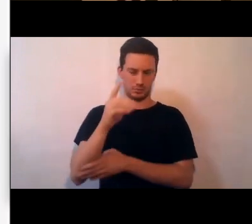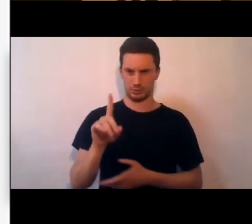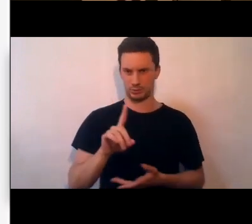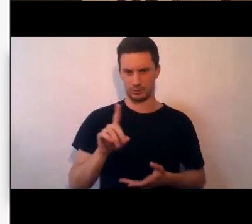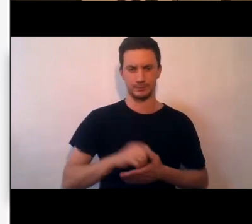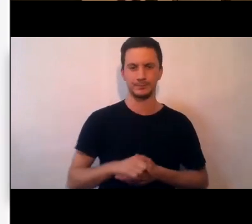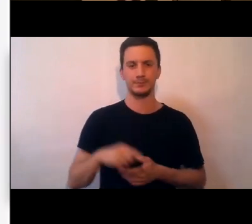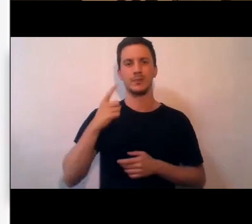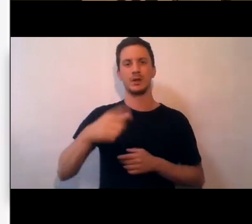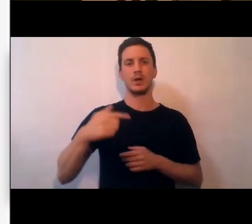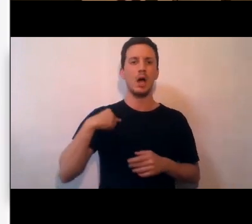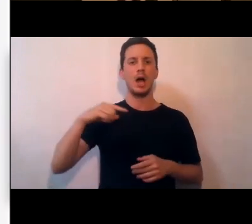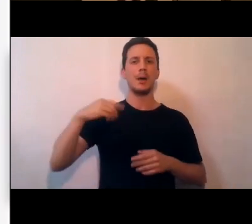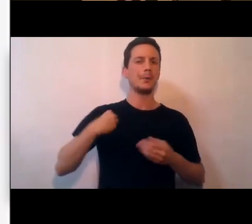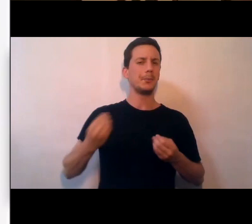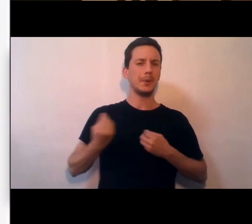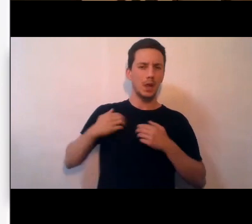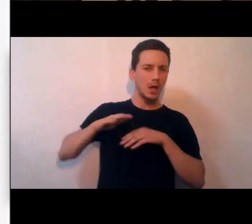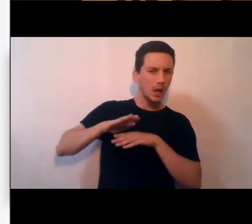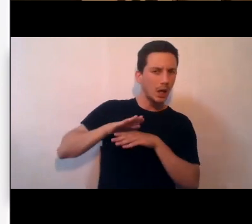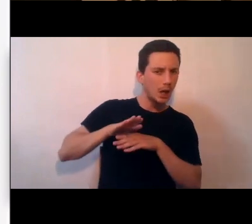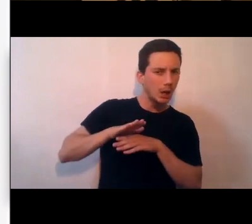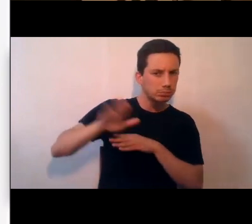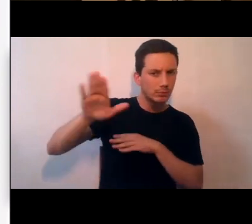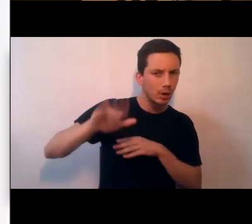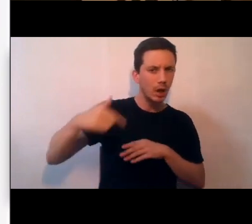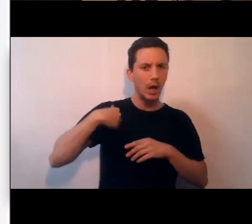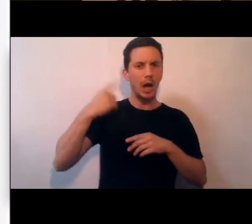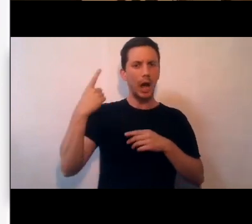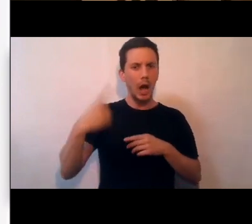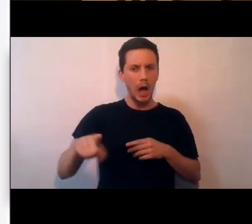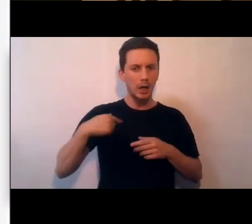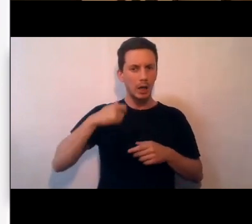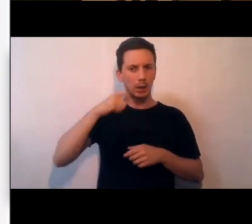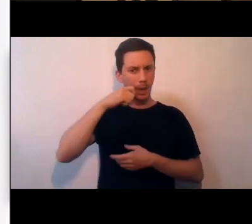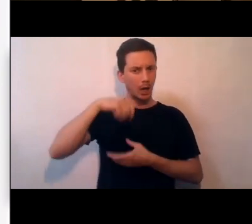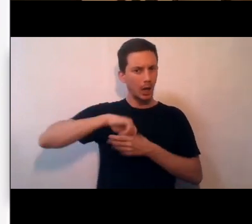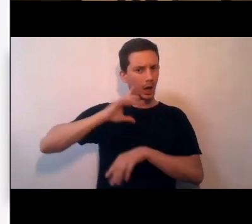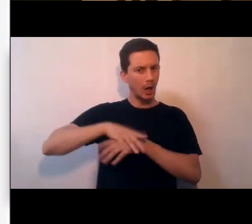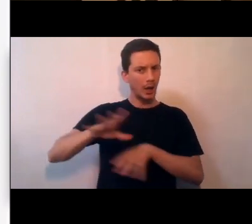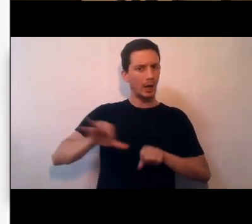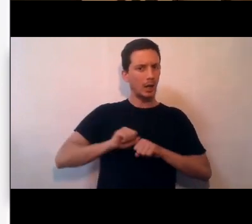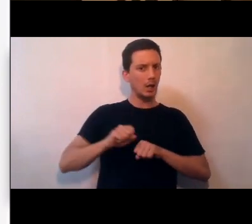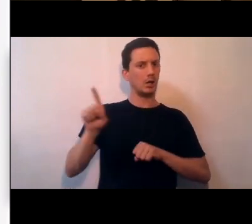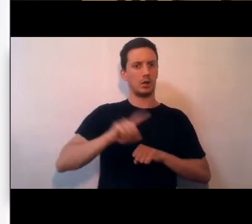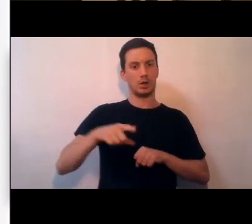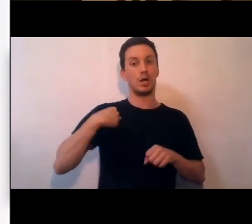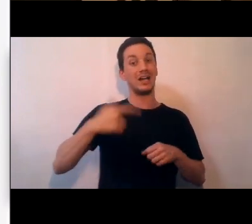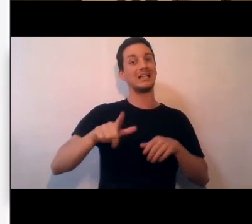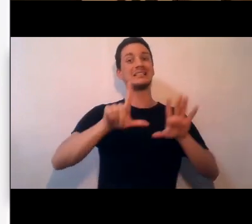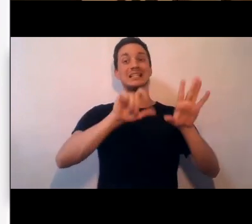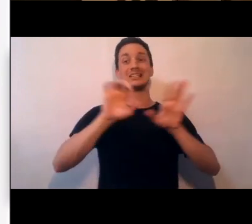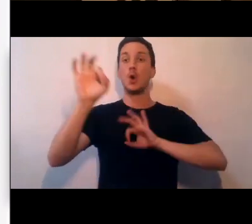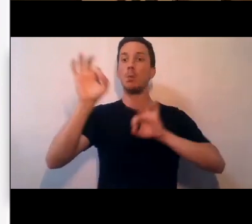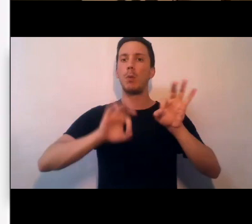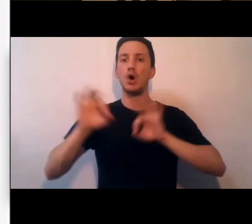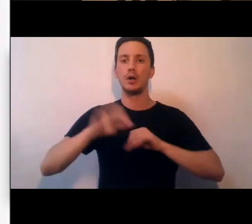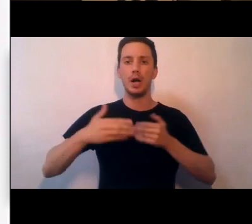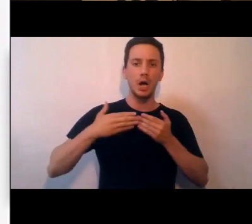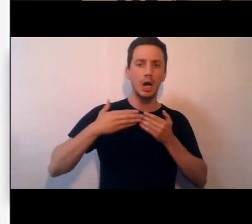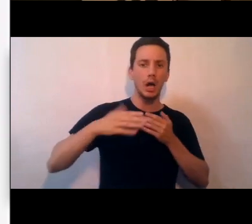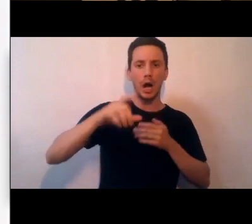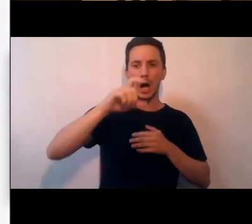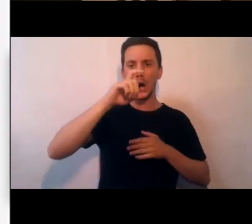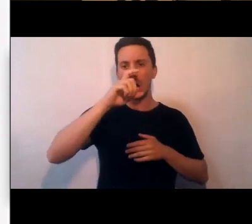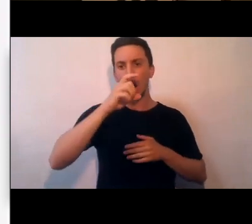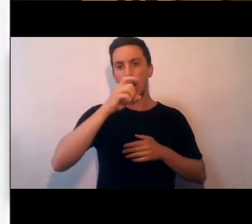dermatitis atópica toda la vida? No, un 70% de los niños atópicos se resuelven antes de la adolescencia, pero sí que es cierto pues,